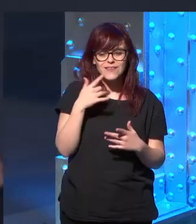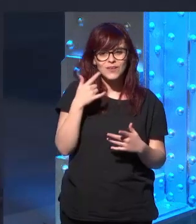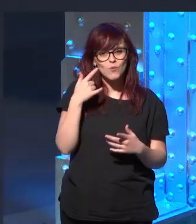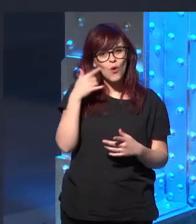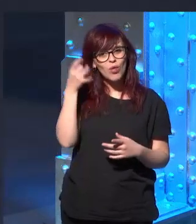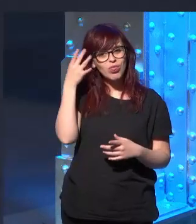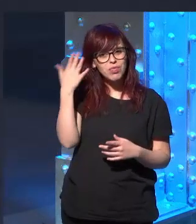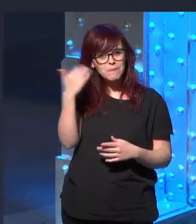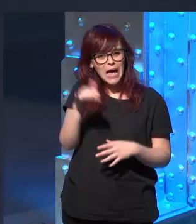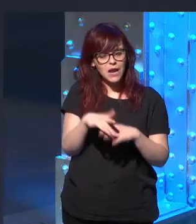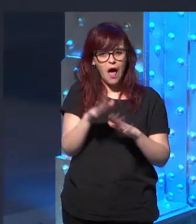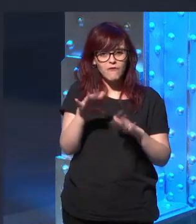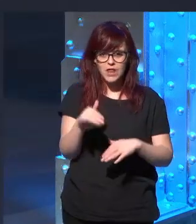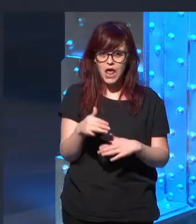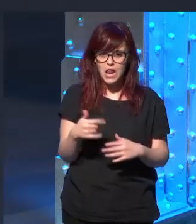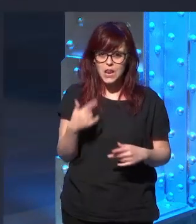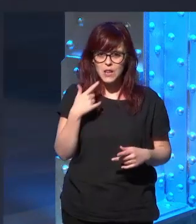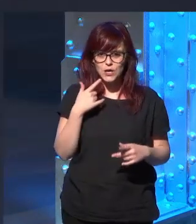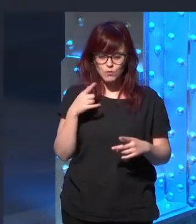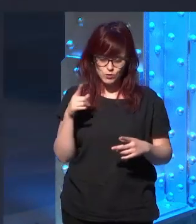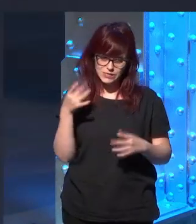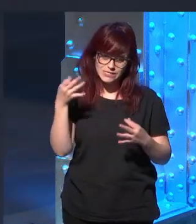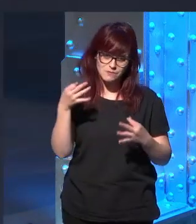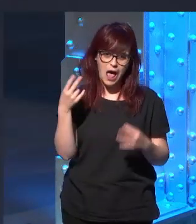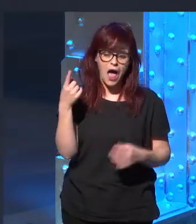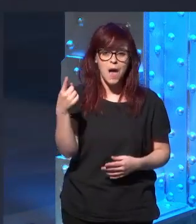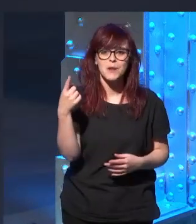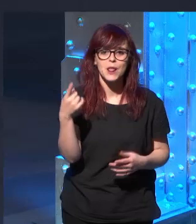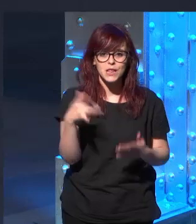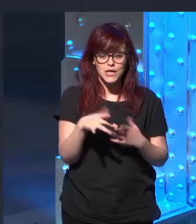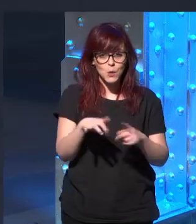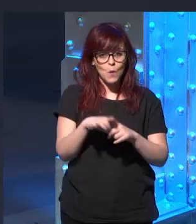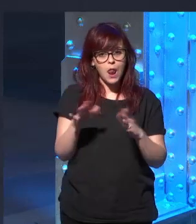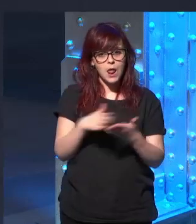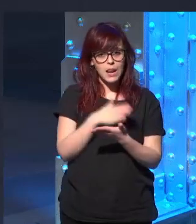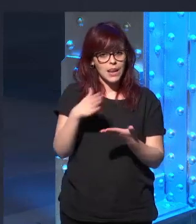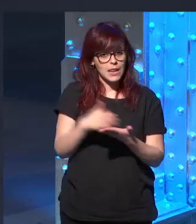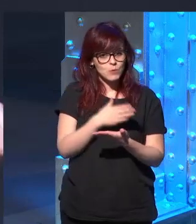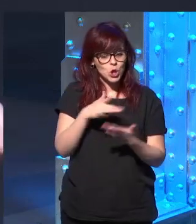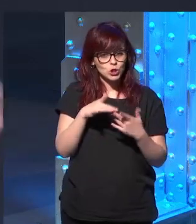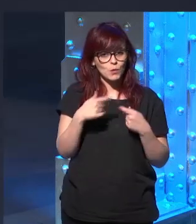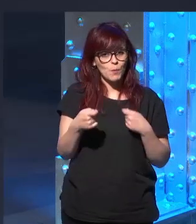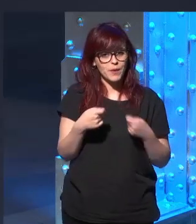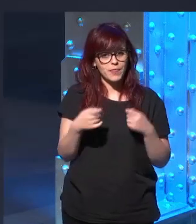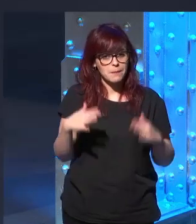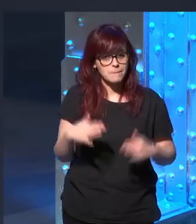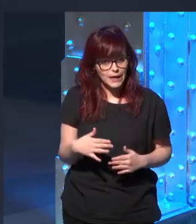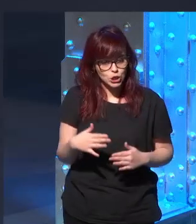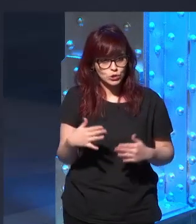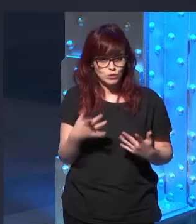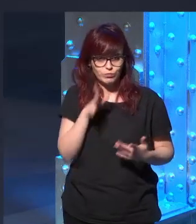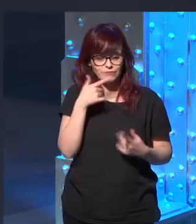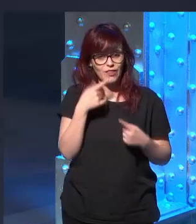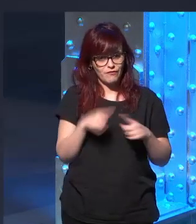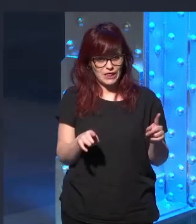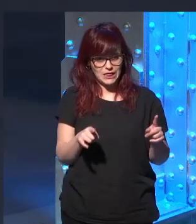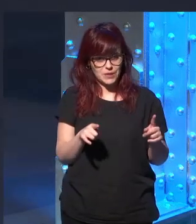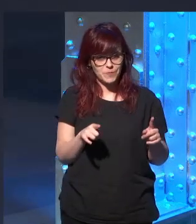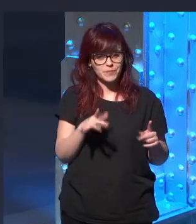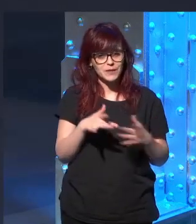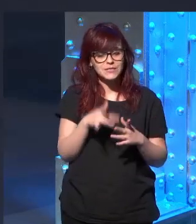pierde como esa intimidación que muchas veces pasa con los libros que no son los más comerciales, por decirlo de alguna manera, ¿no? Y